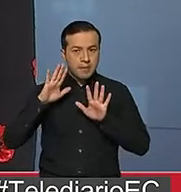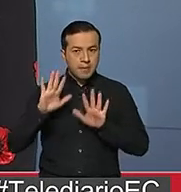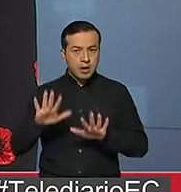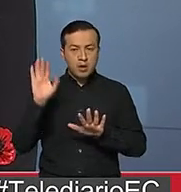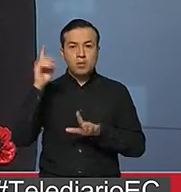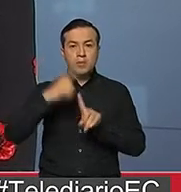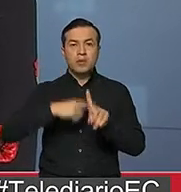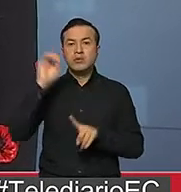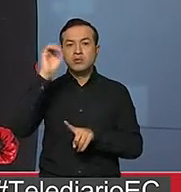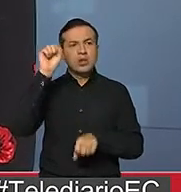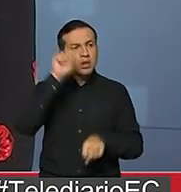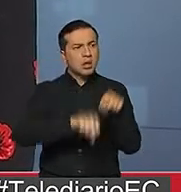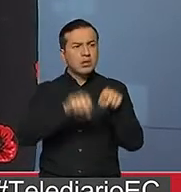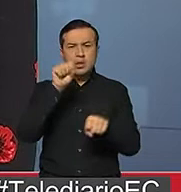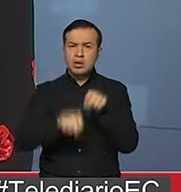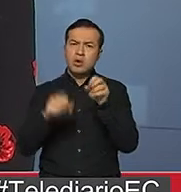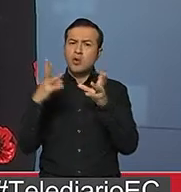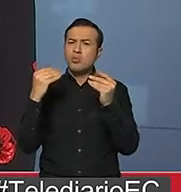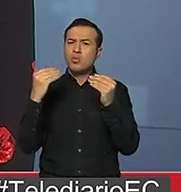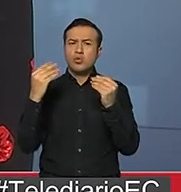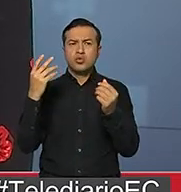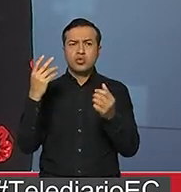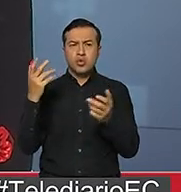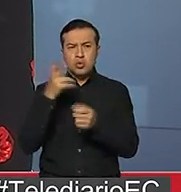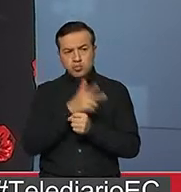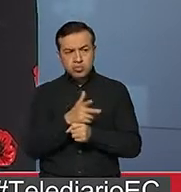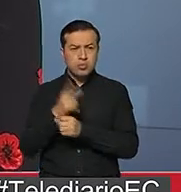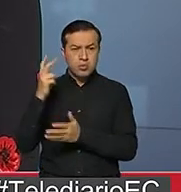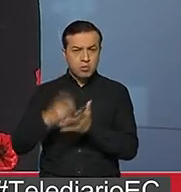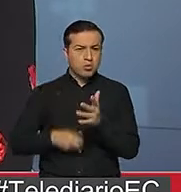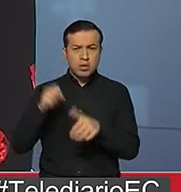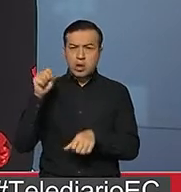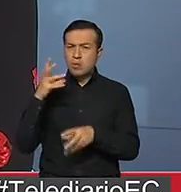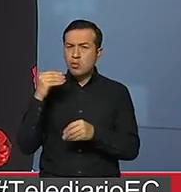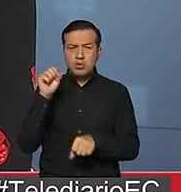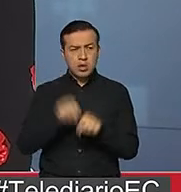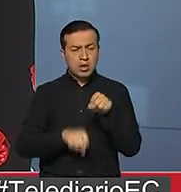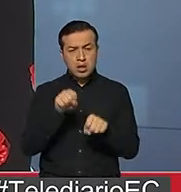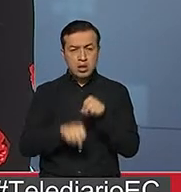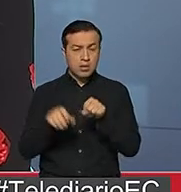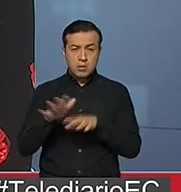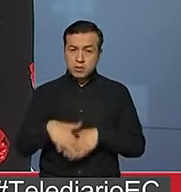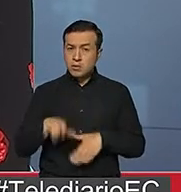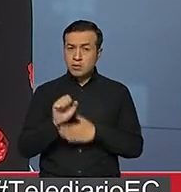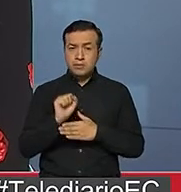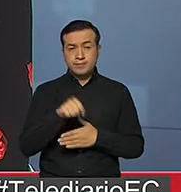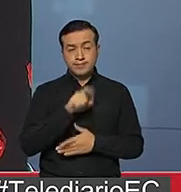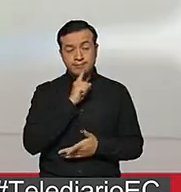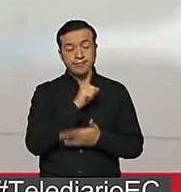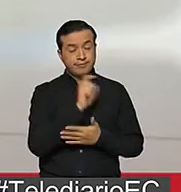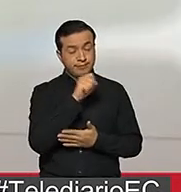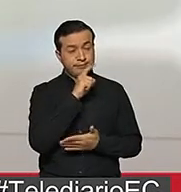octubre se destruyeron pues bastantes de estos implementos tecnológicos que ayudan a controlar el tránsito en el país si lastimosamente